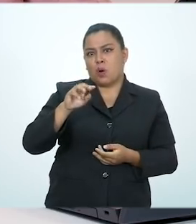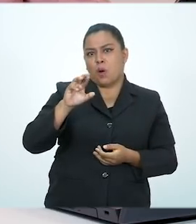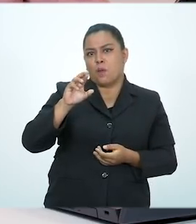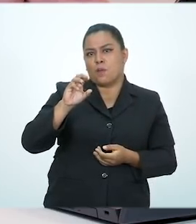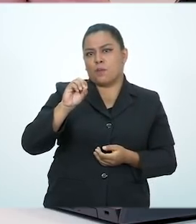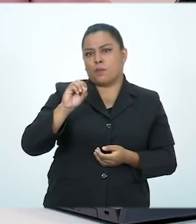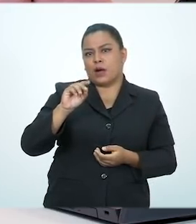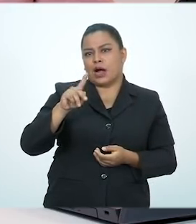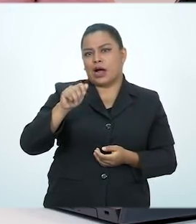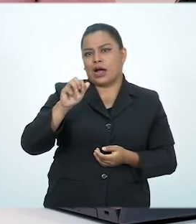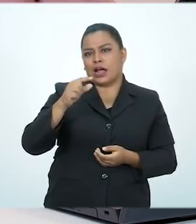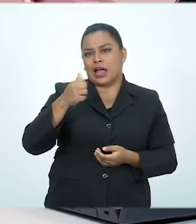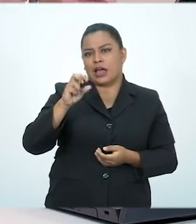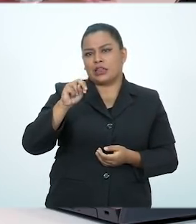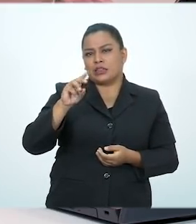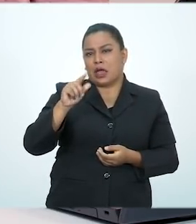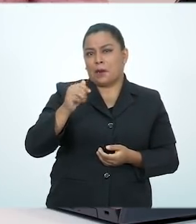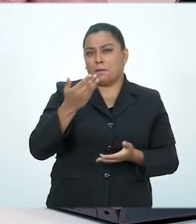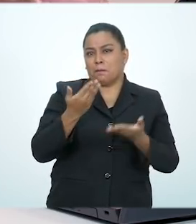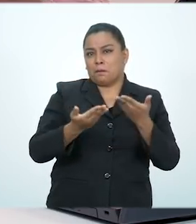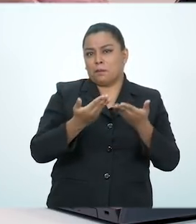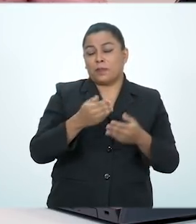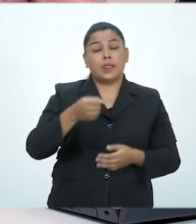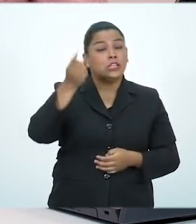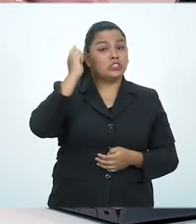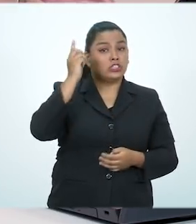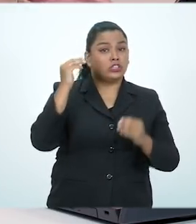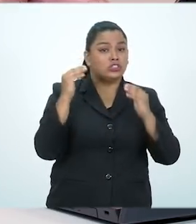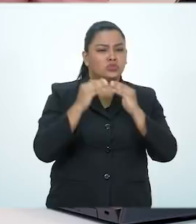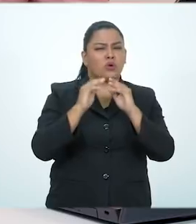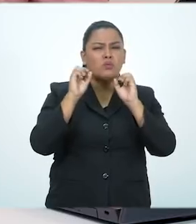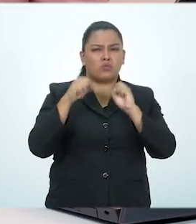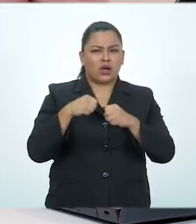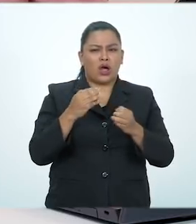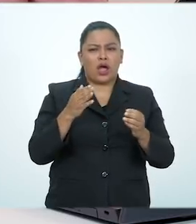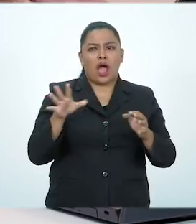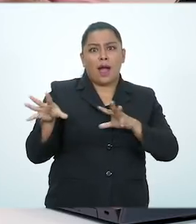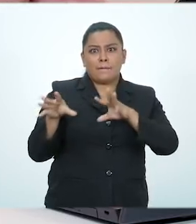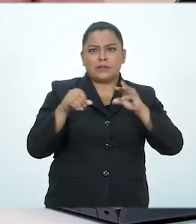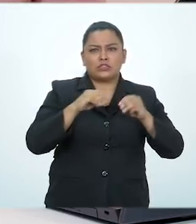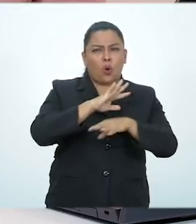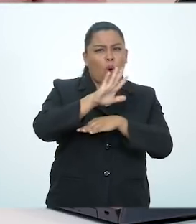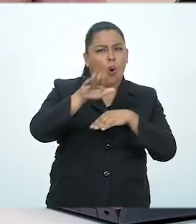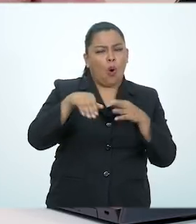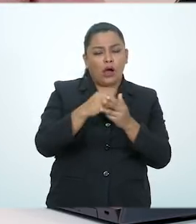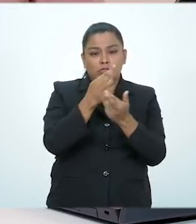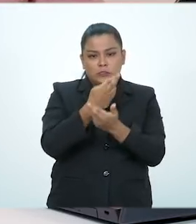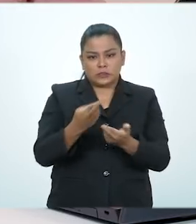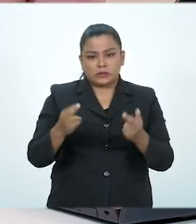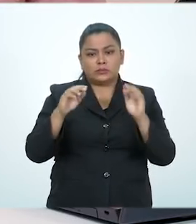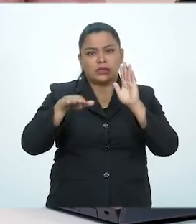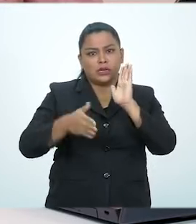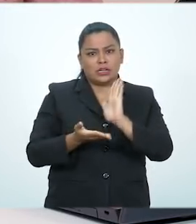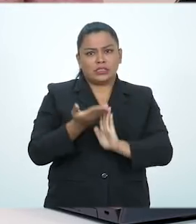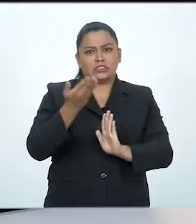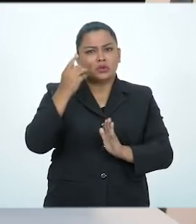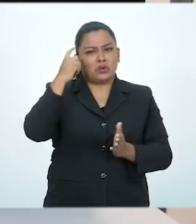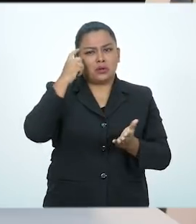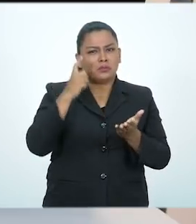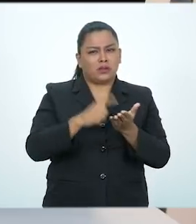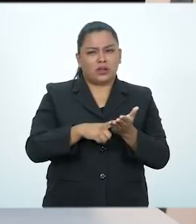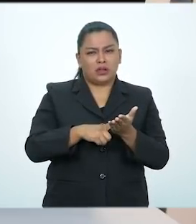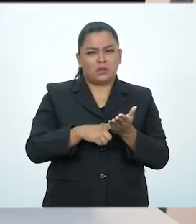propagandístico. Además, el docente puede utilizar todos estos recursos no solamente para el desarrollo de una